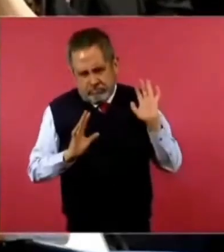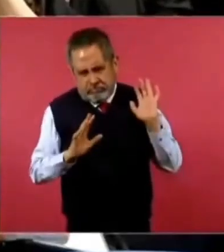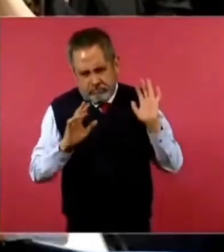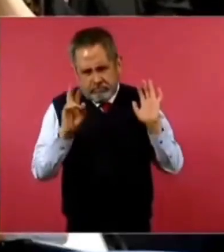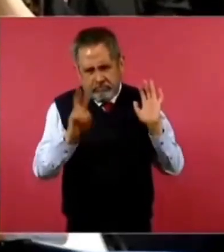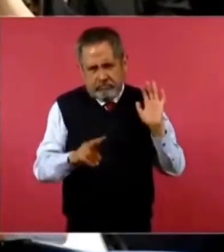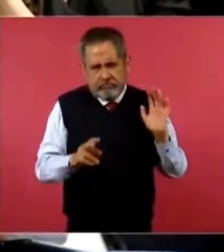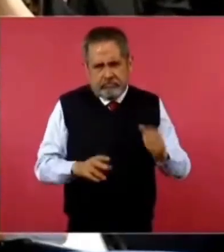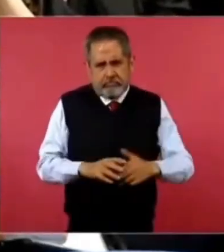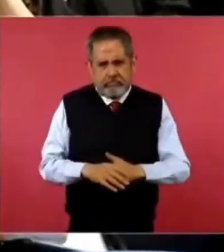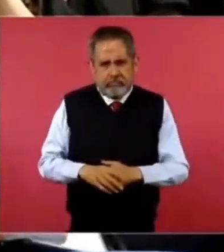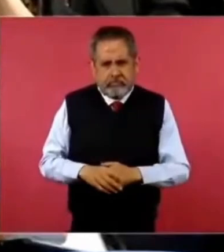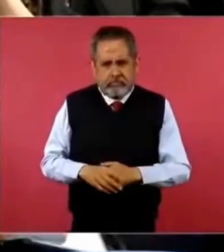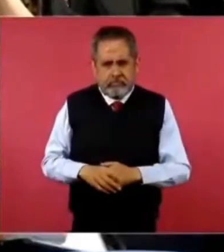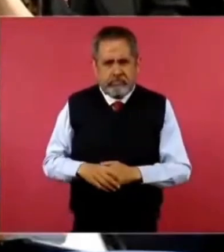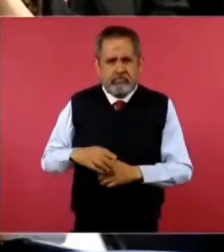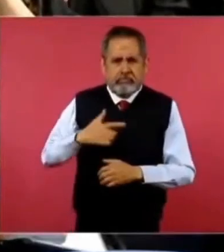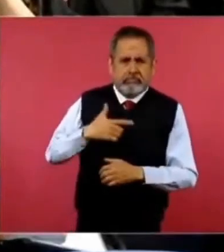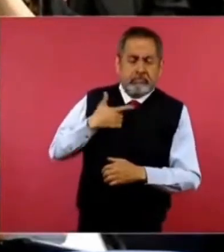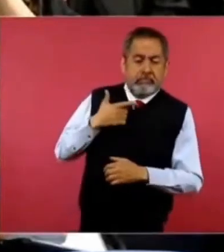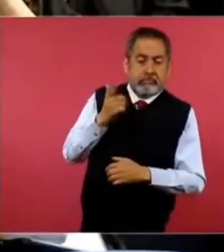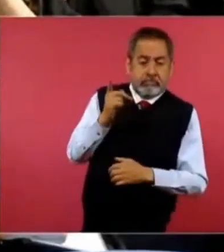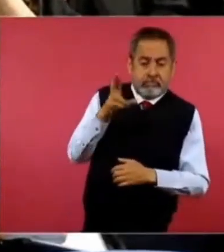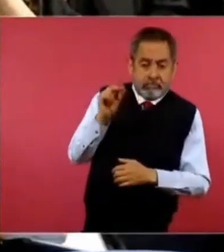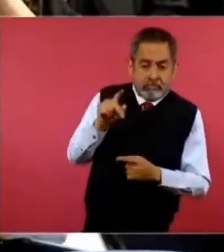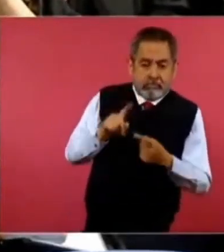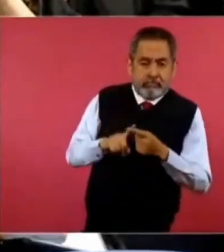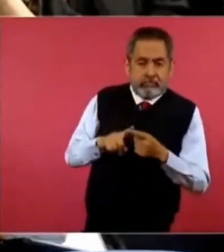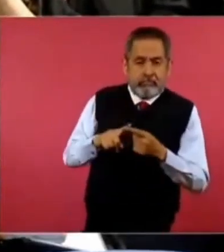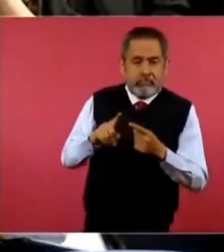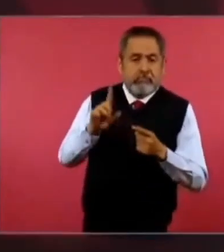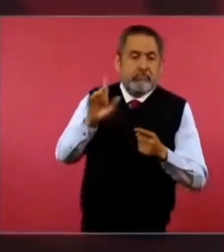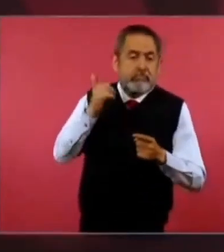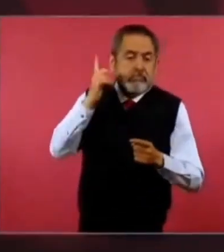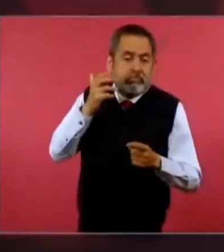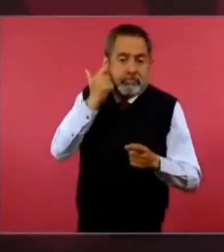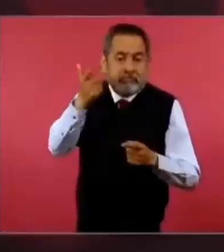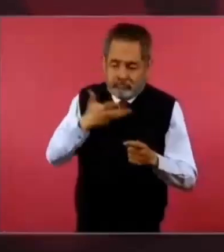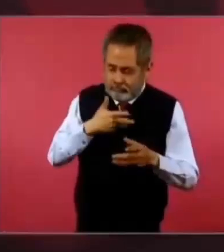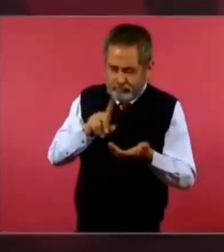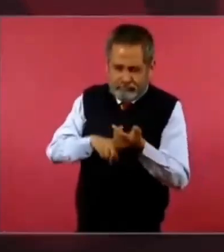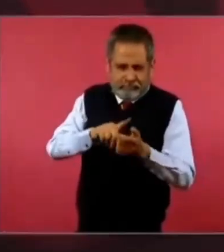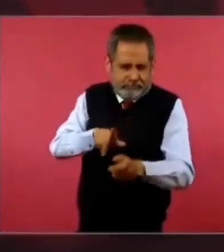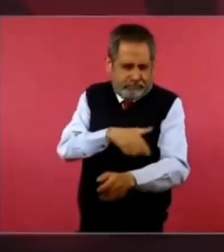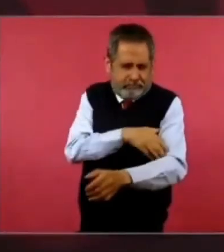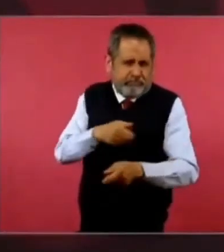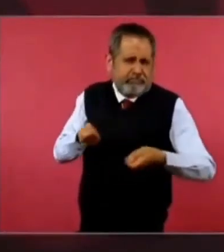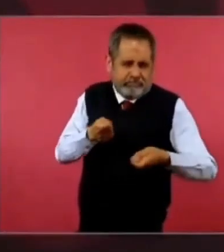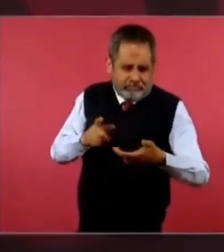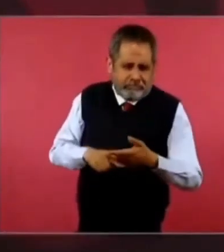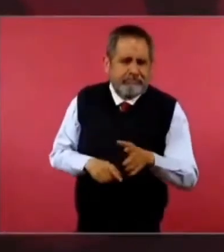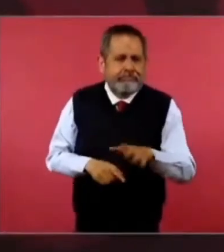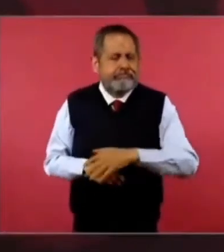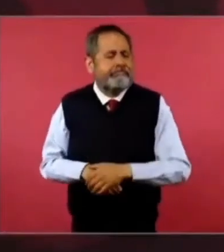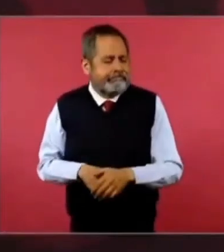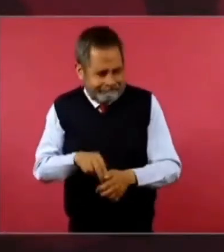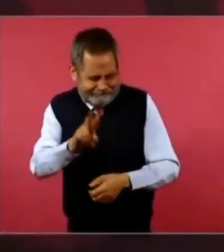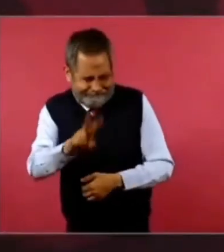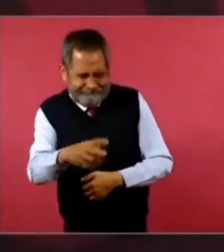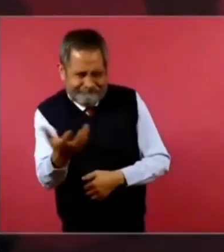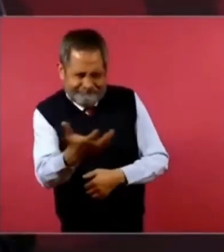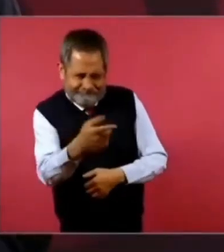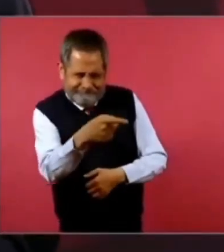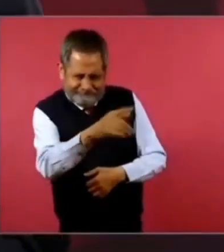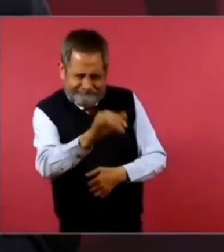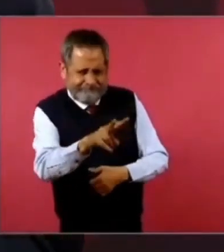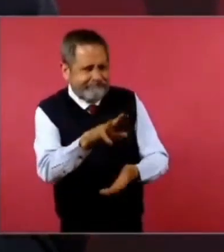Ya quisiéramos que el PRO y el Tlachinoyan tuvieran ese poder de liberar gente. No, lo hicieron,